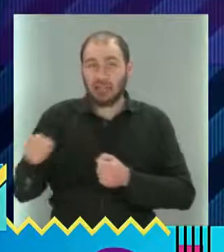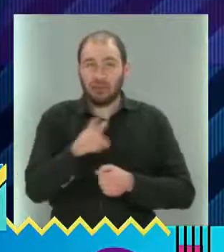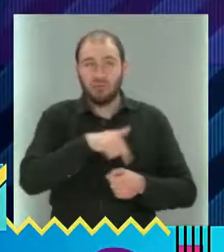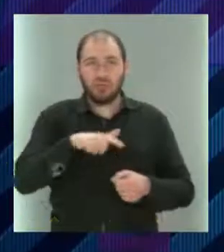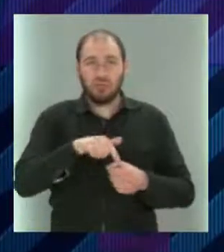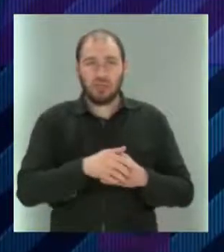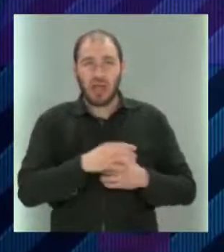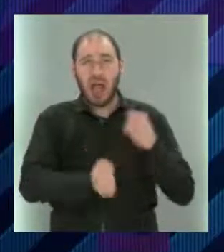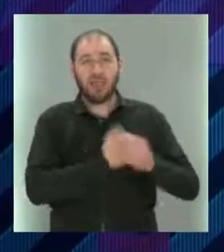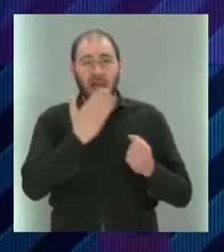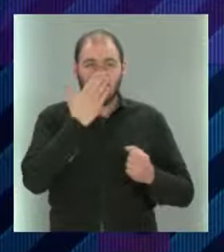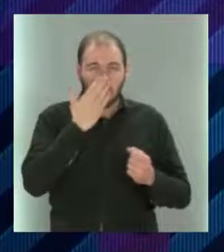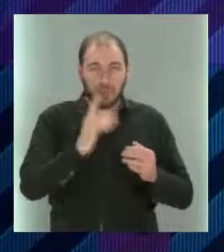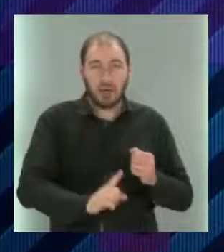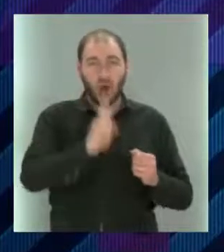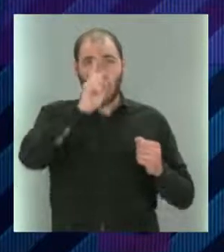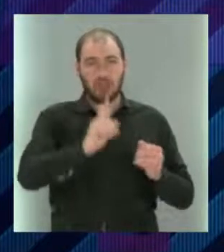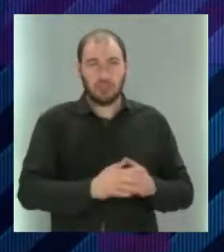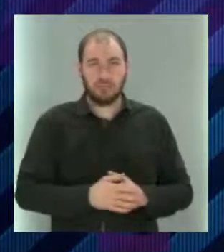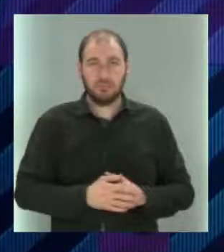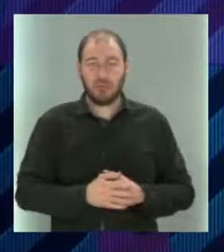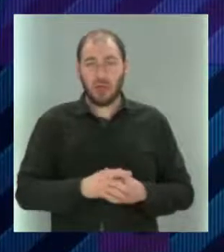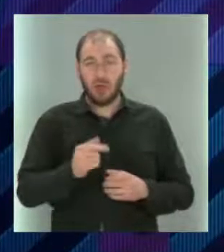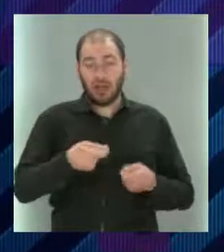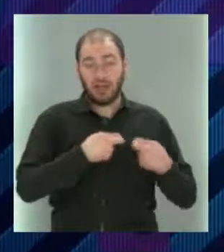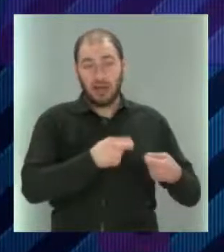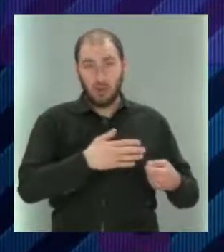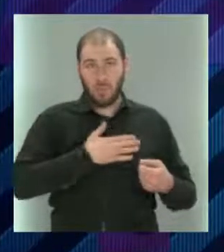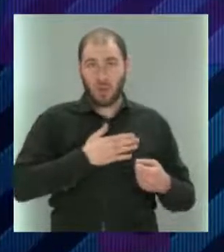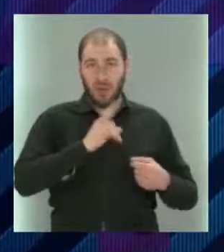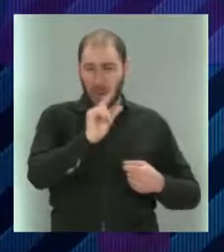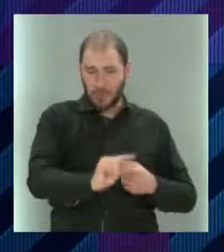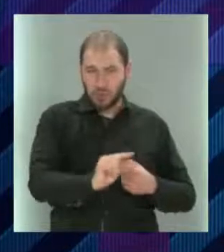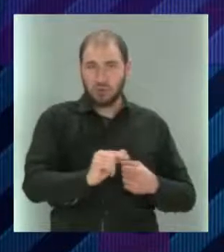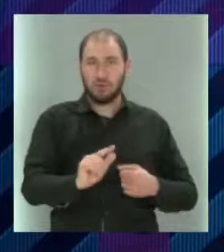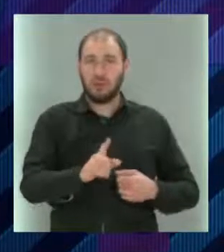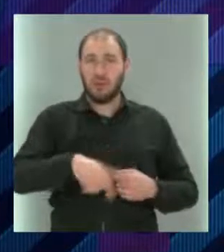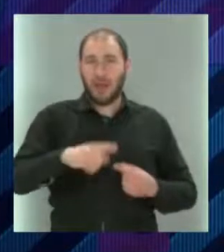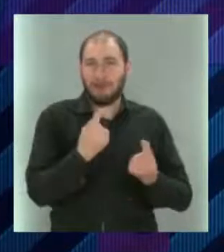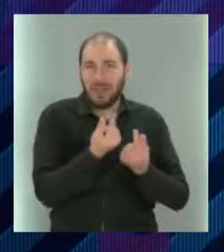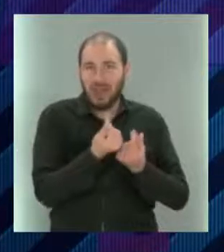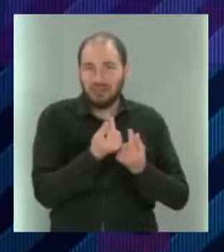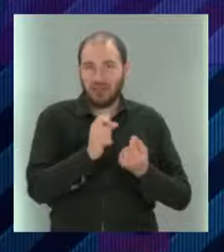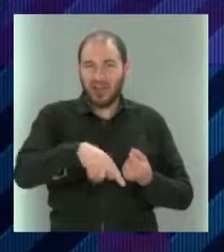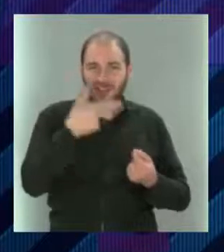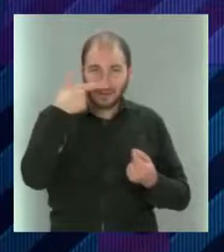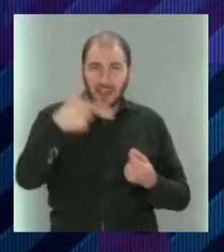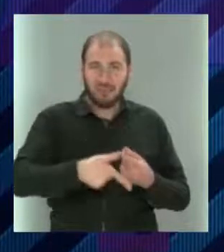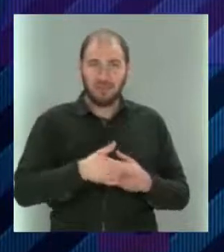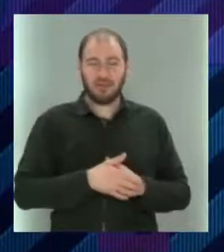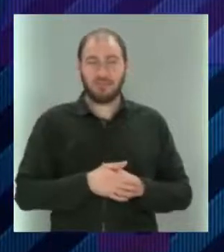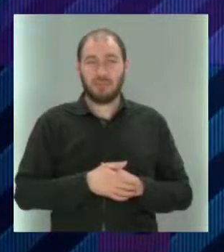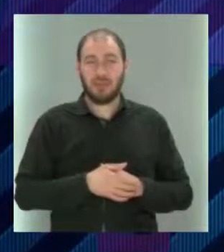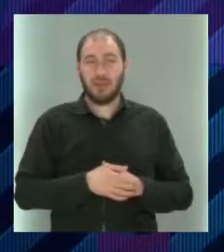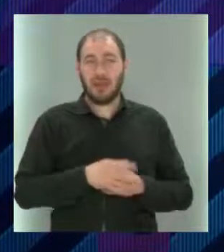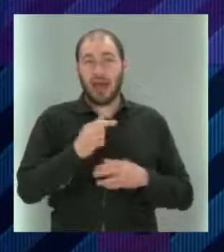que es hasta Córdoba y para el norte. Y nuestro costo es el menor. Y nuestro precio de la nafta,